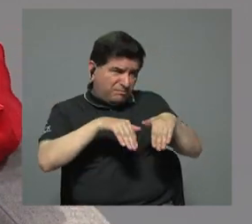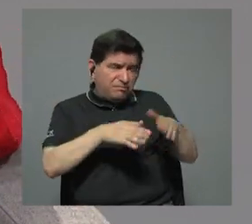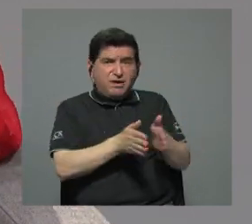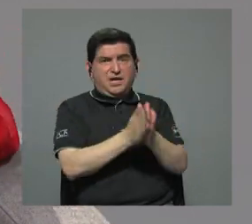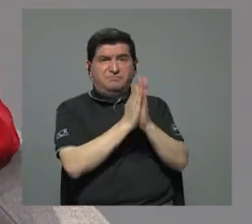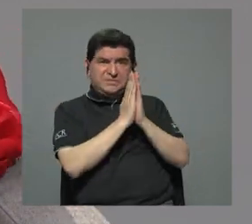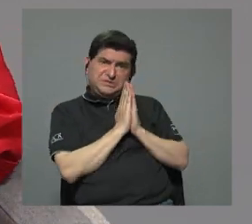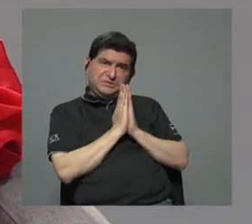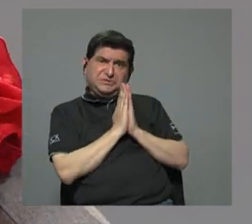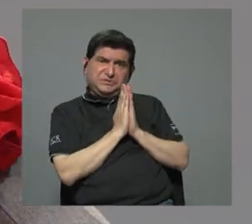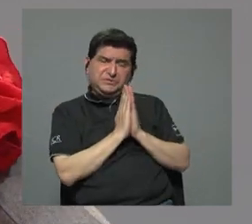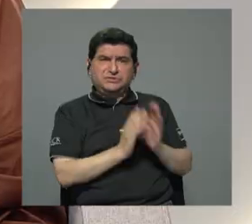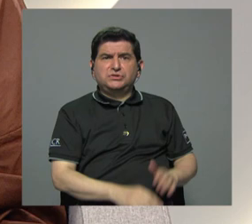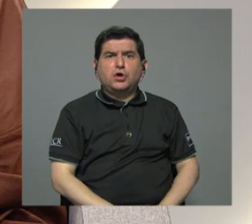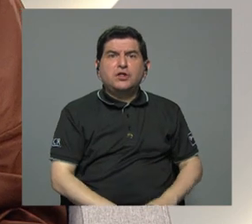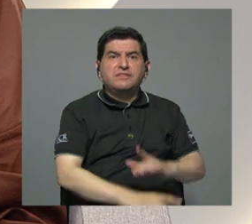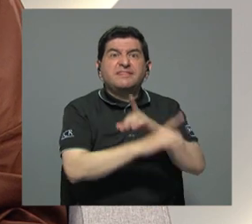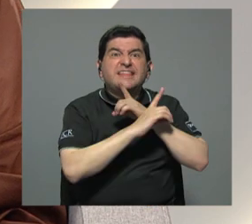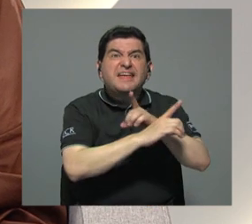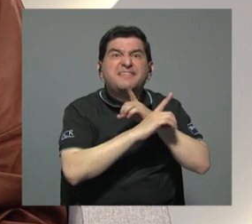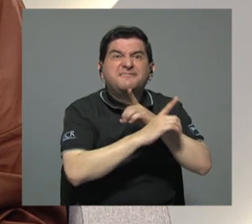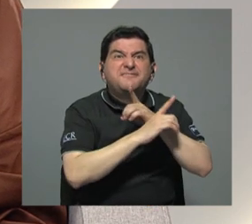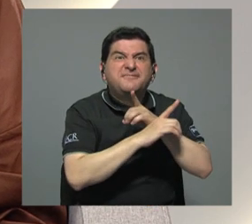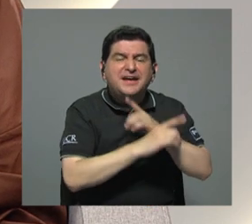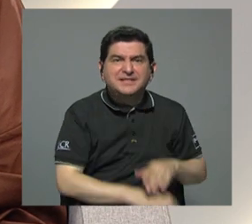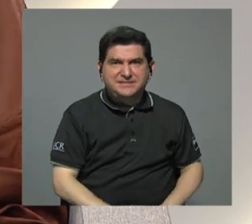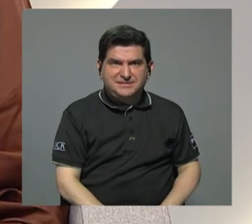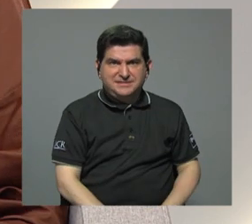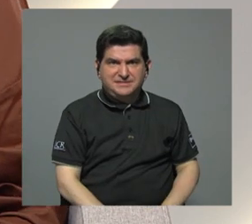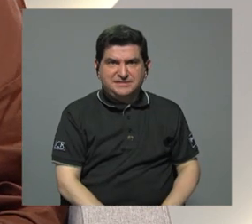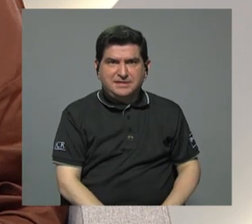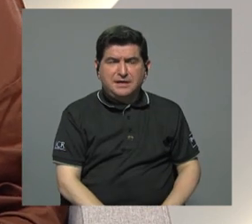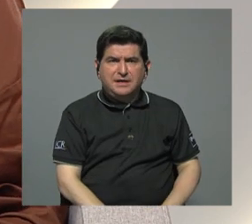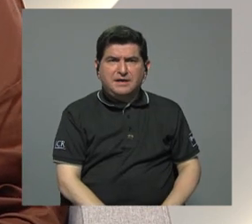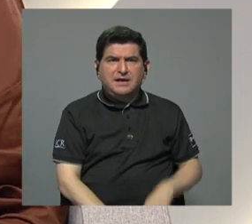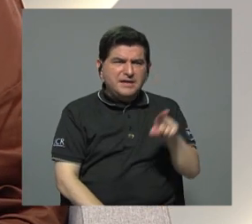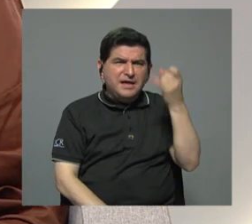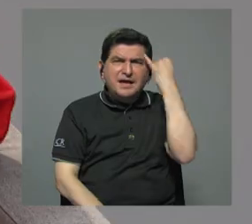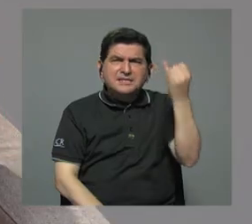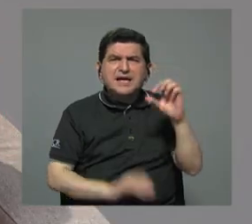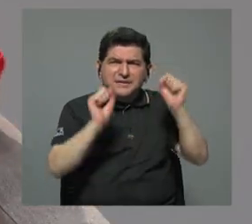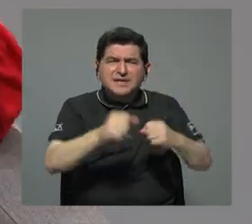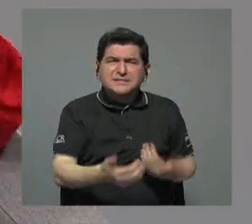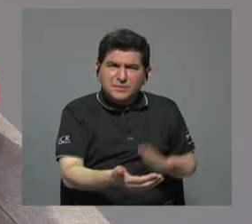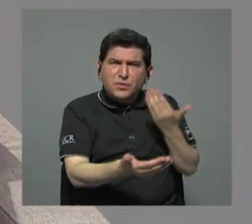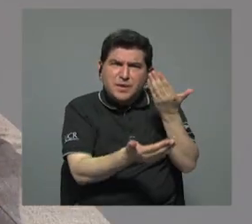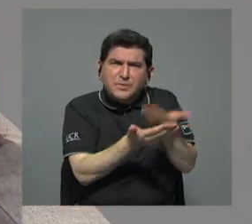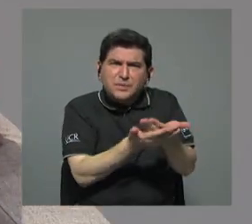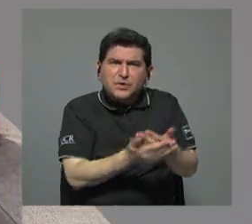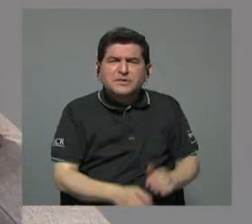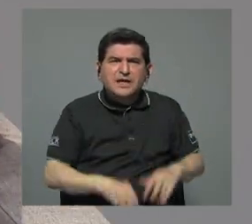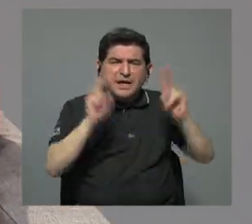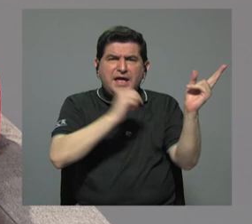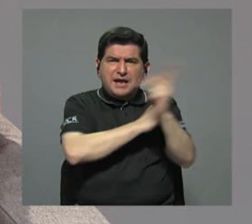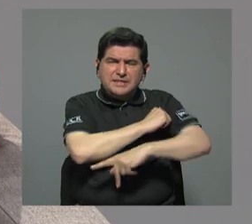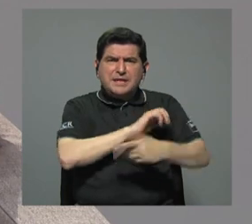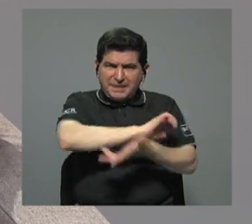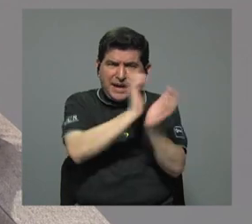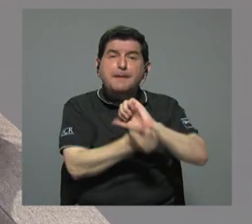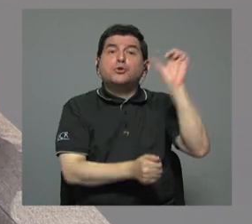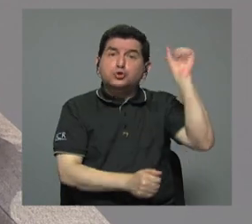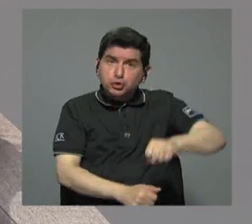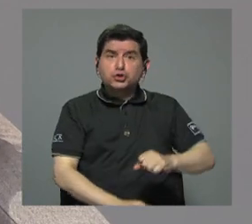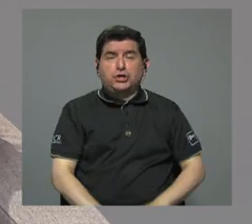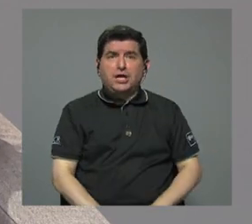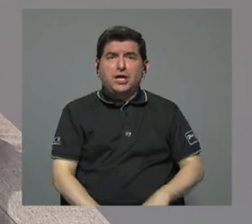solicitud de la defensa de la proponer en ese sentido materia penal claro que si es